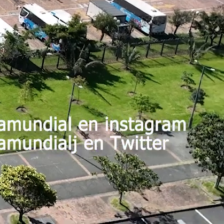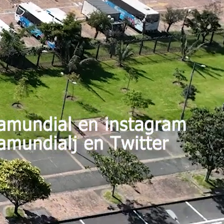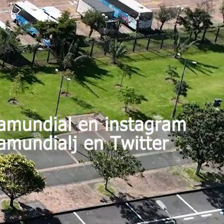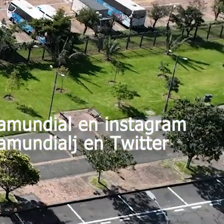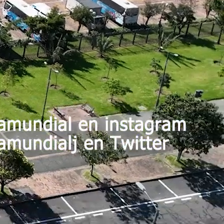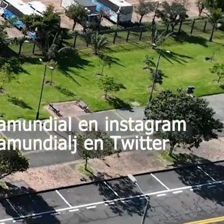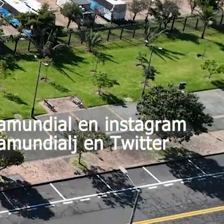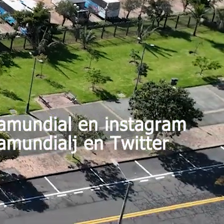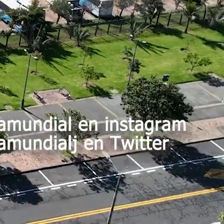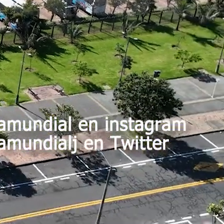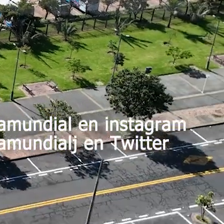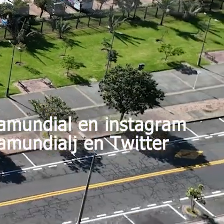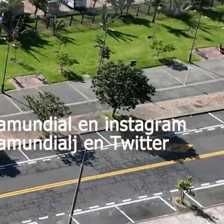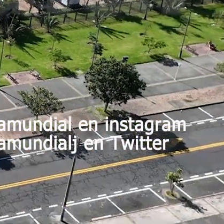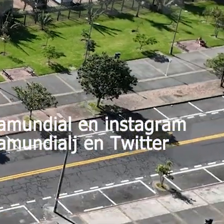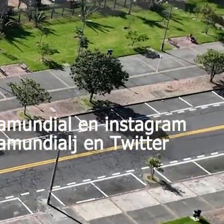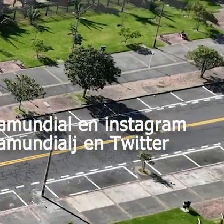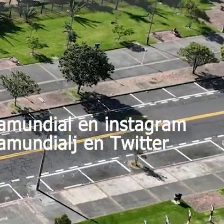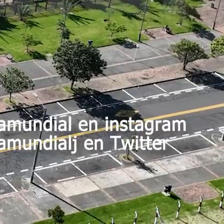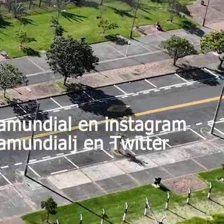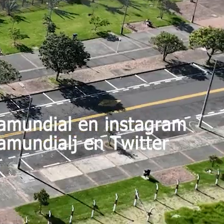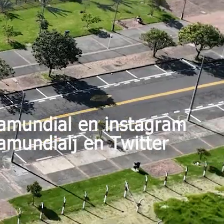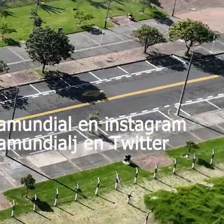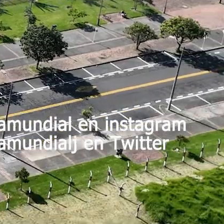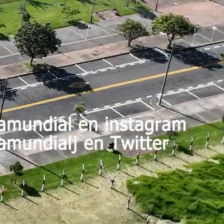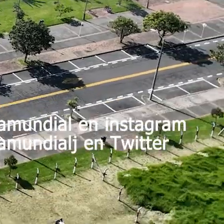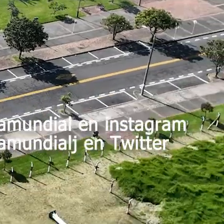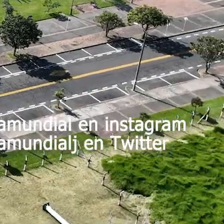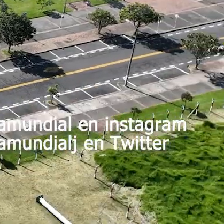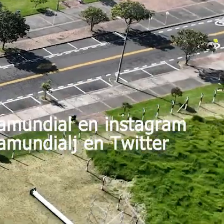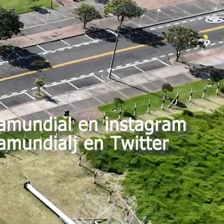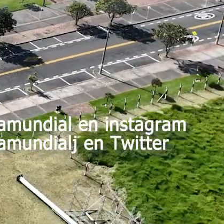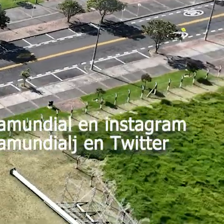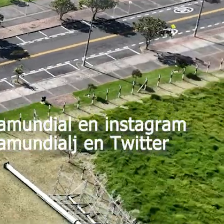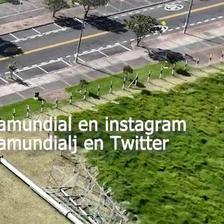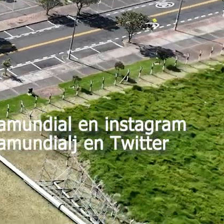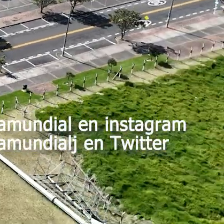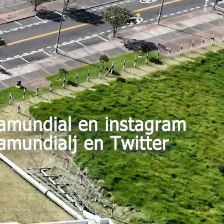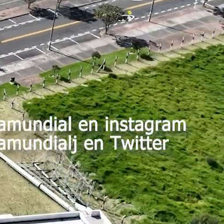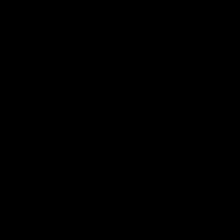Gracias por ver el video y nos vemos en el siguiente. Hasta pronto.